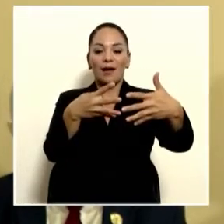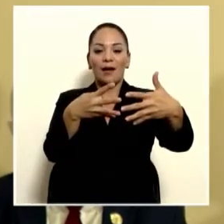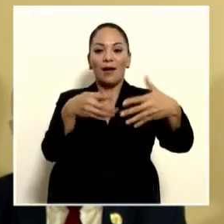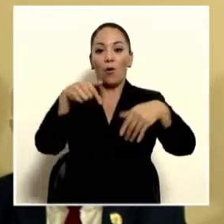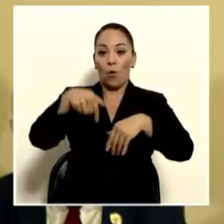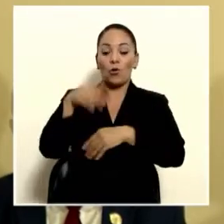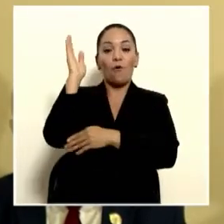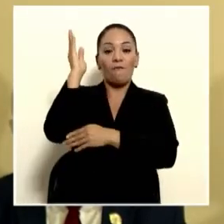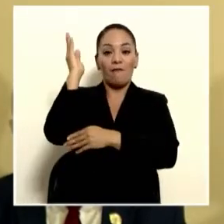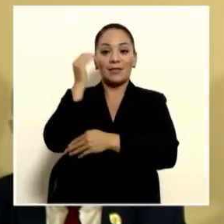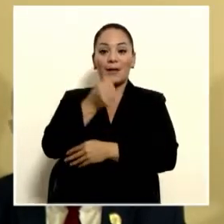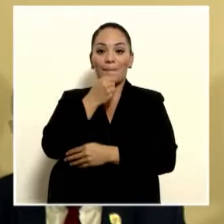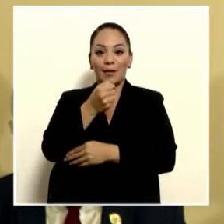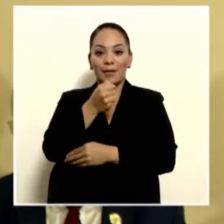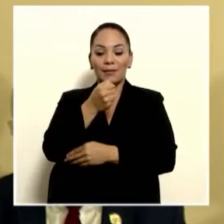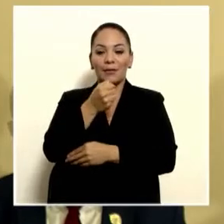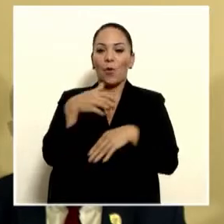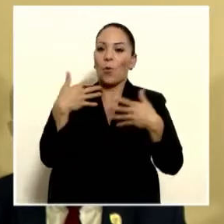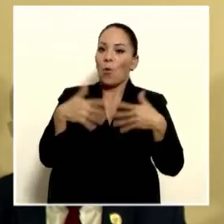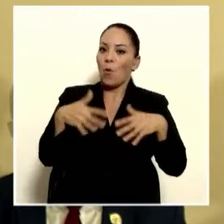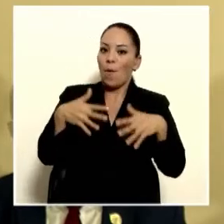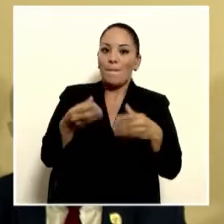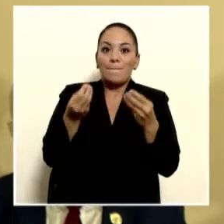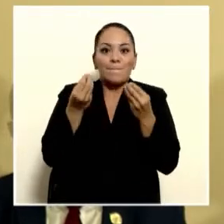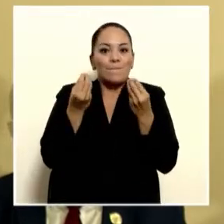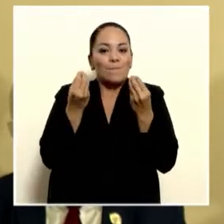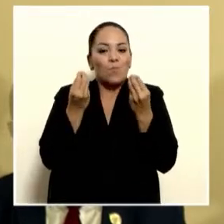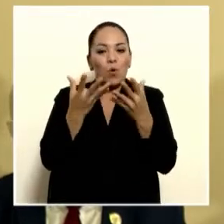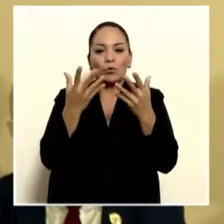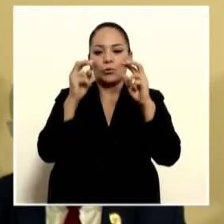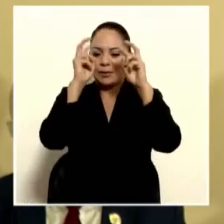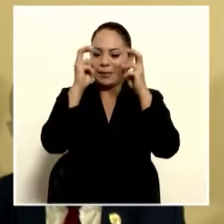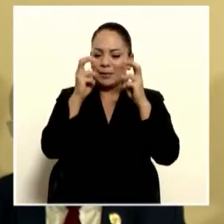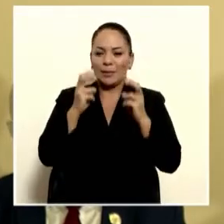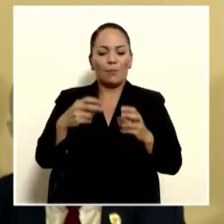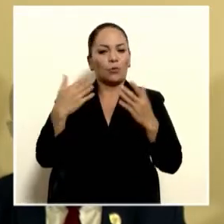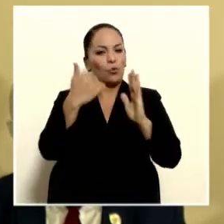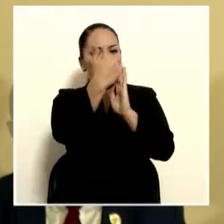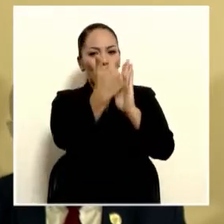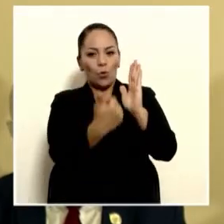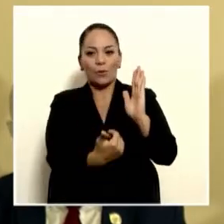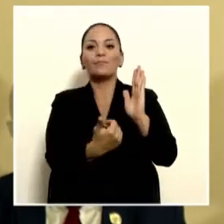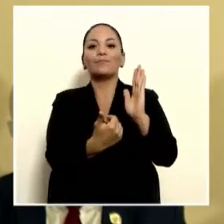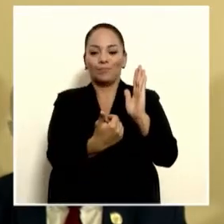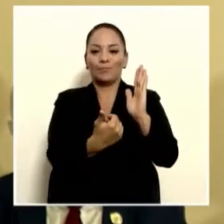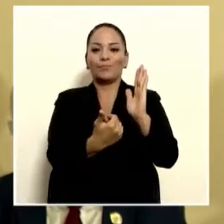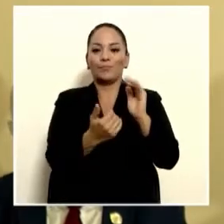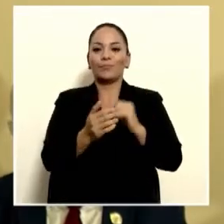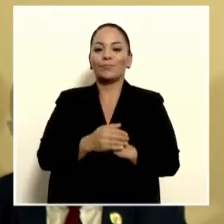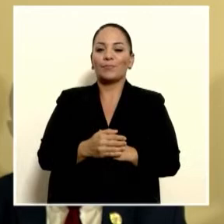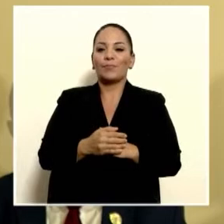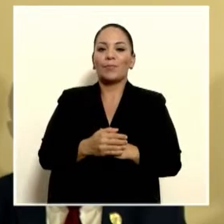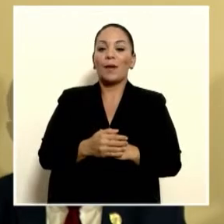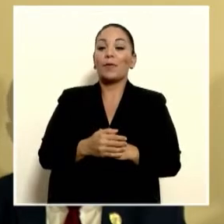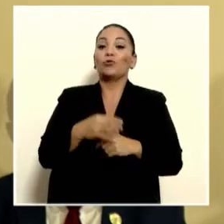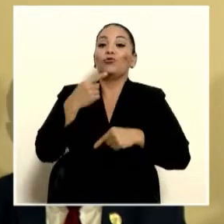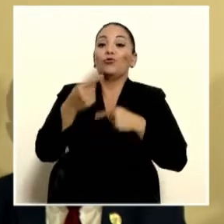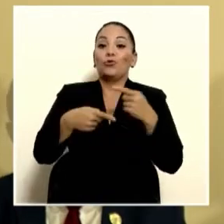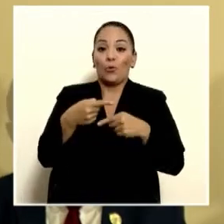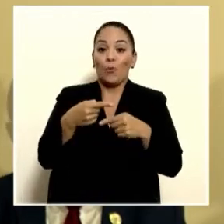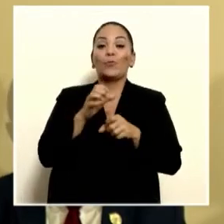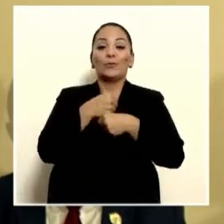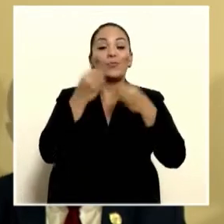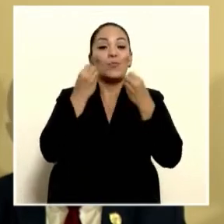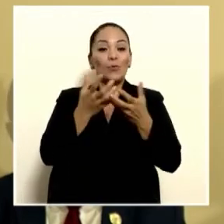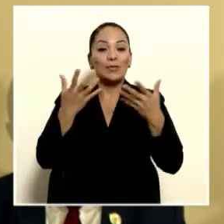conferencia de prensa muy intensa y extensa porque vamos a hacer muchas cosas